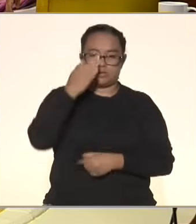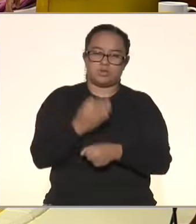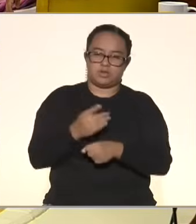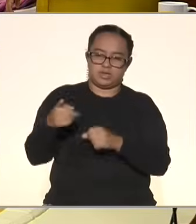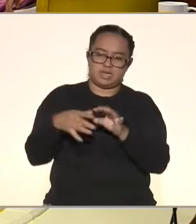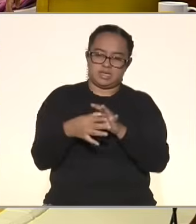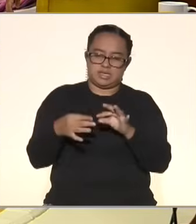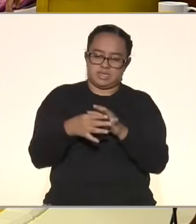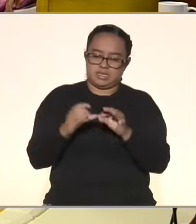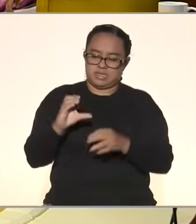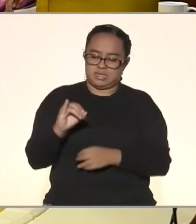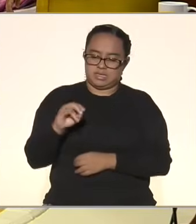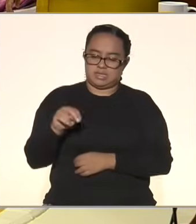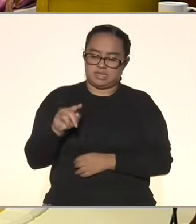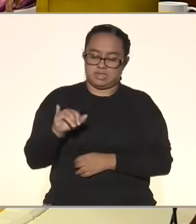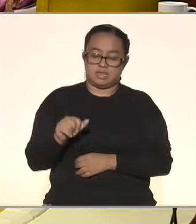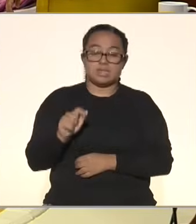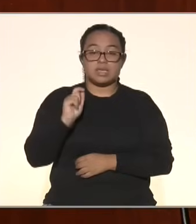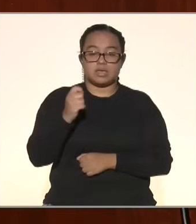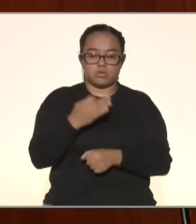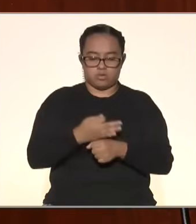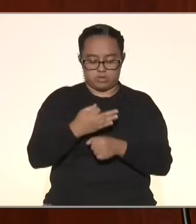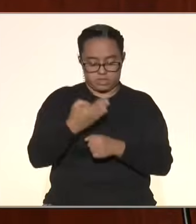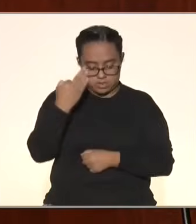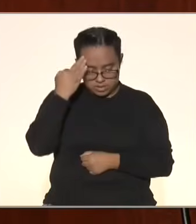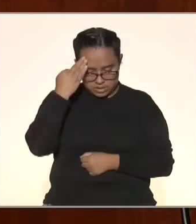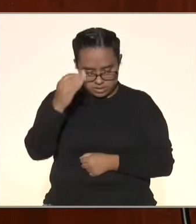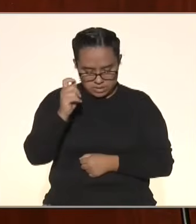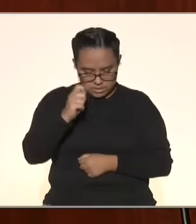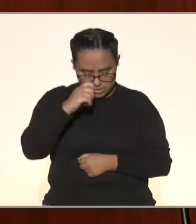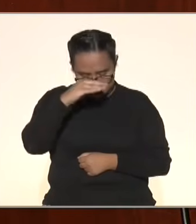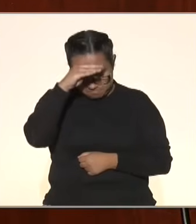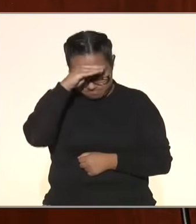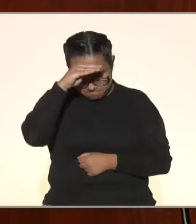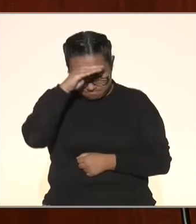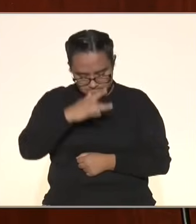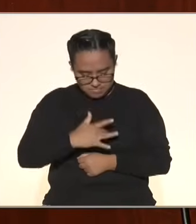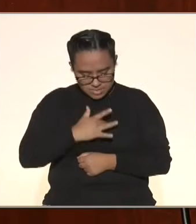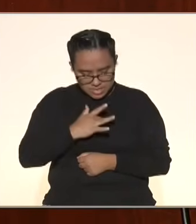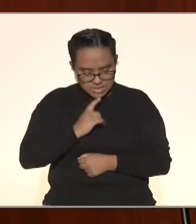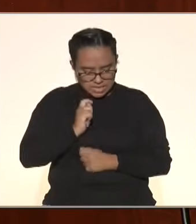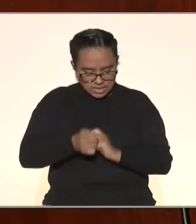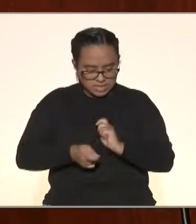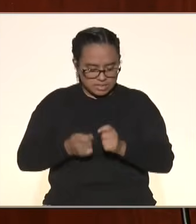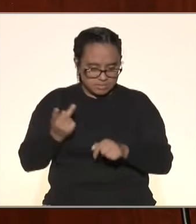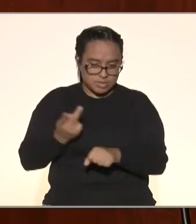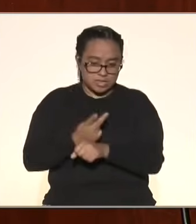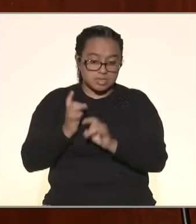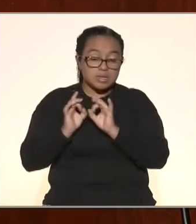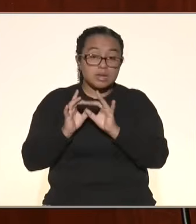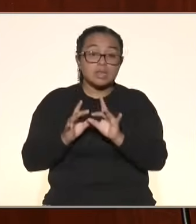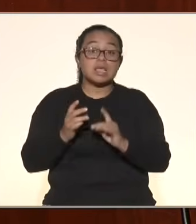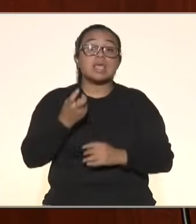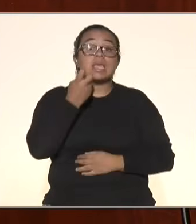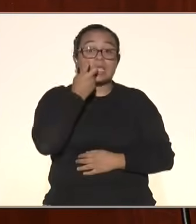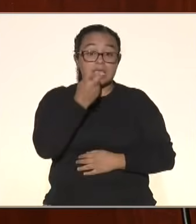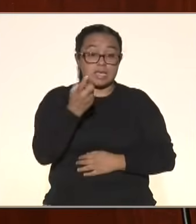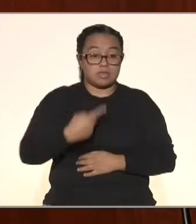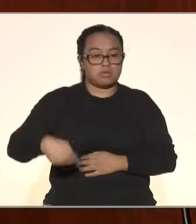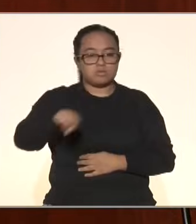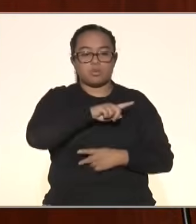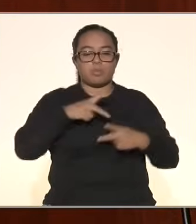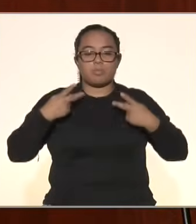comenta Cintia, un tiempo de reflexionar y la misma situación nos va a llevar a los seres